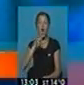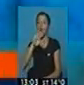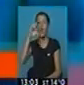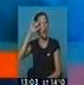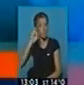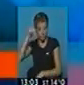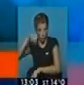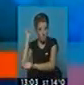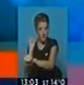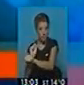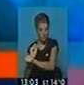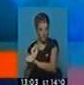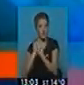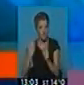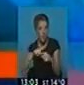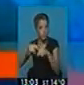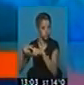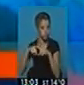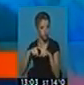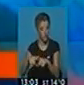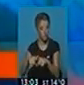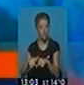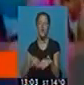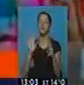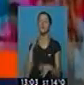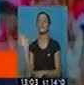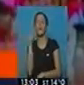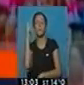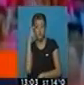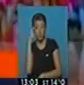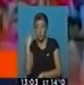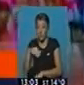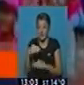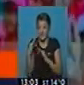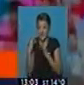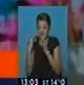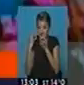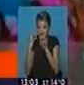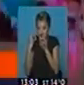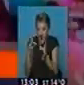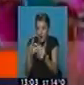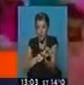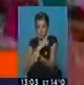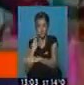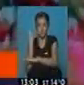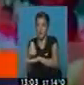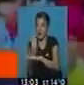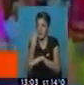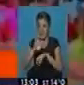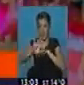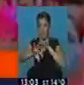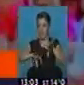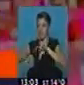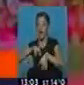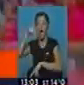poco un analista venezolano, cuanto más cerca de llegar al poder parecen, están más divididos que antes, no menos, porque ahora sí, de verdad, alguien de ellos puede